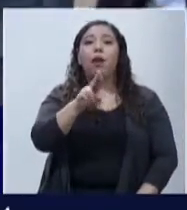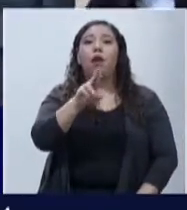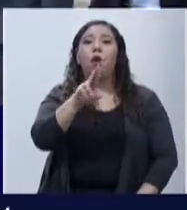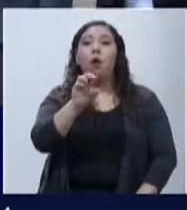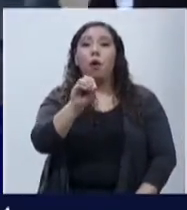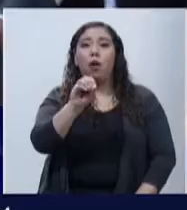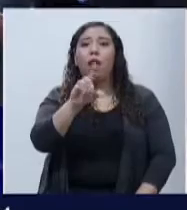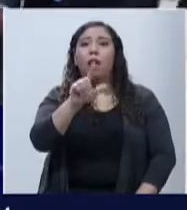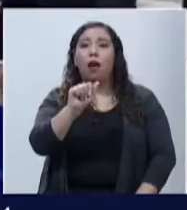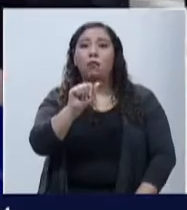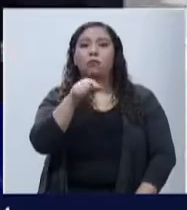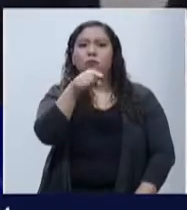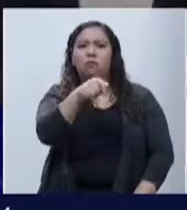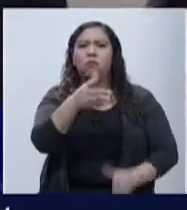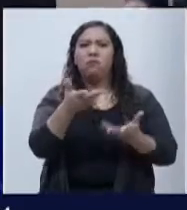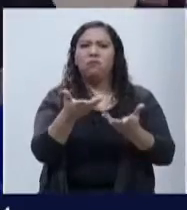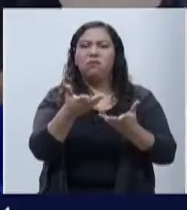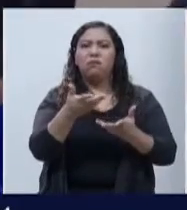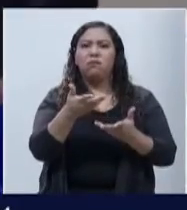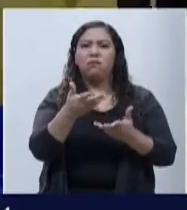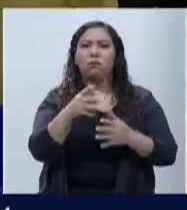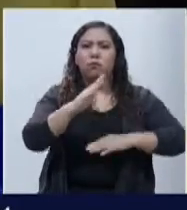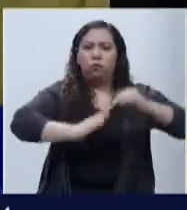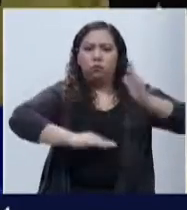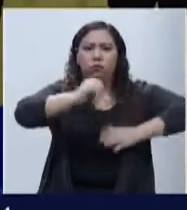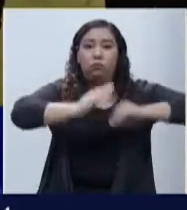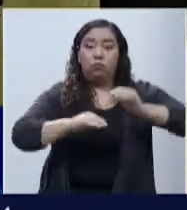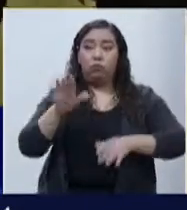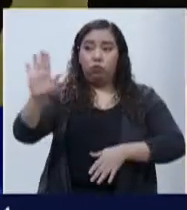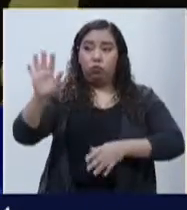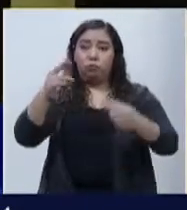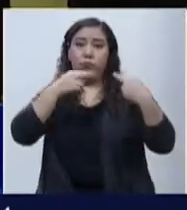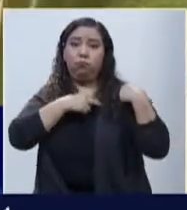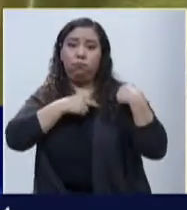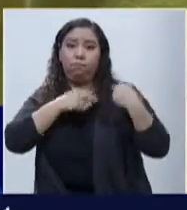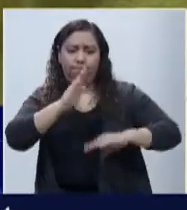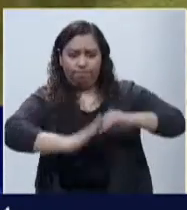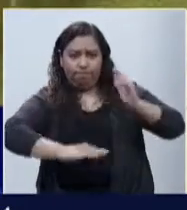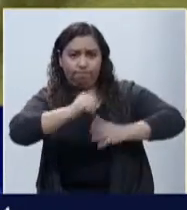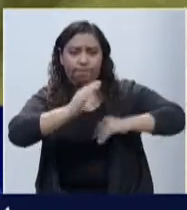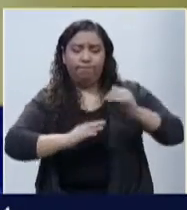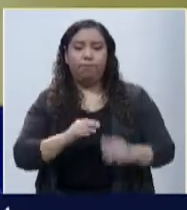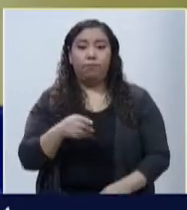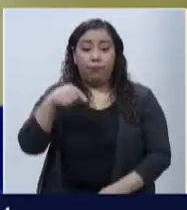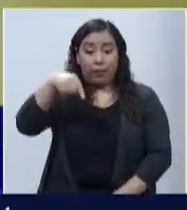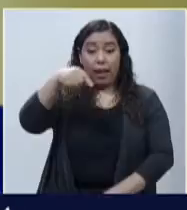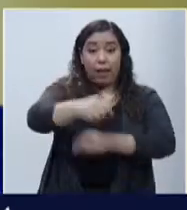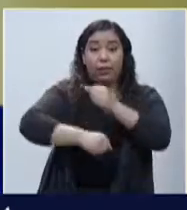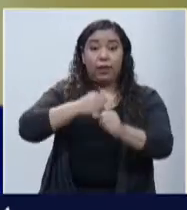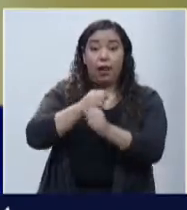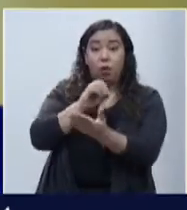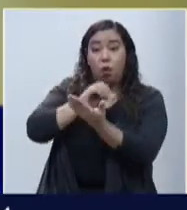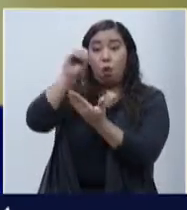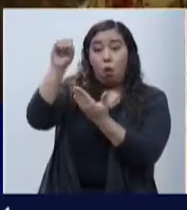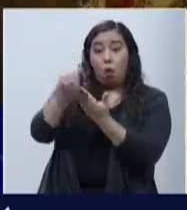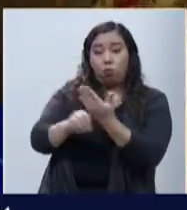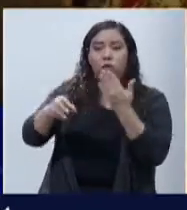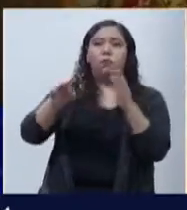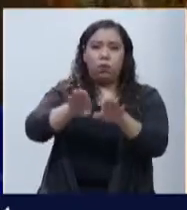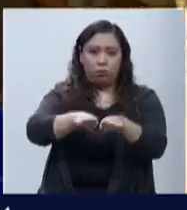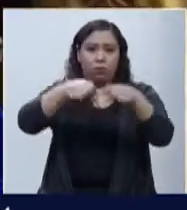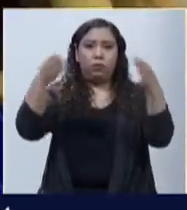comenzará directamente su funcionamiento en los últimos o en el último trimestre del año en la reunión participaron el presidente